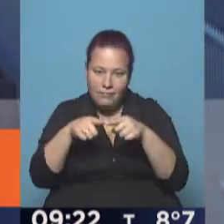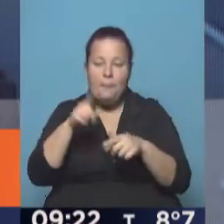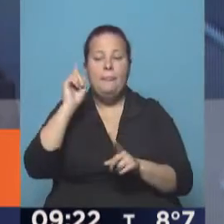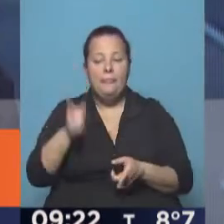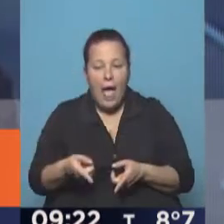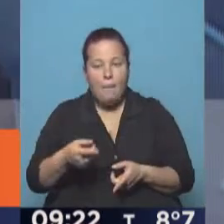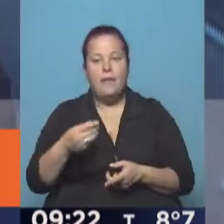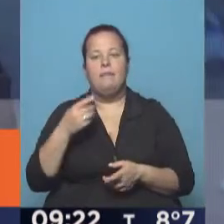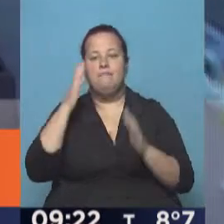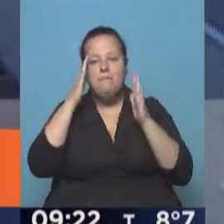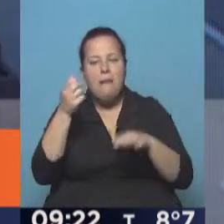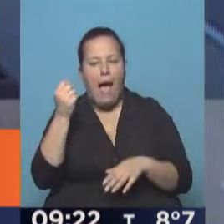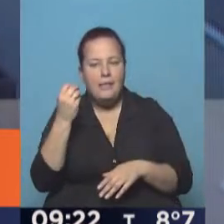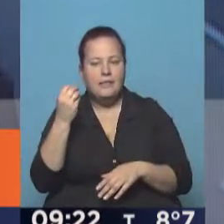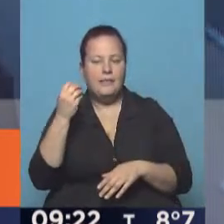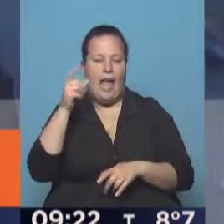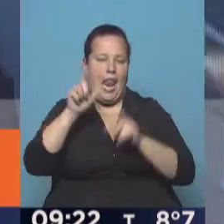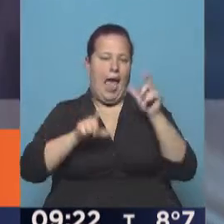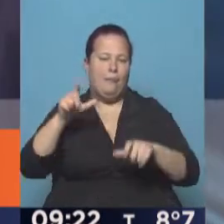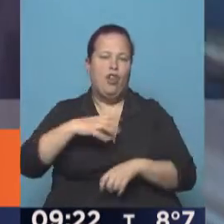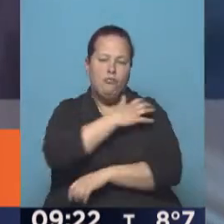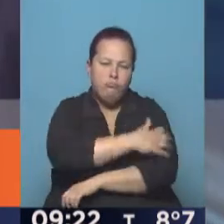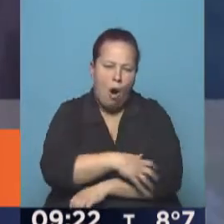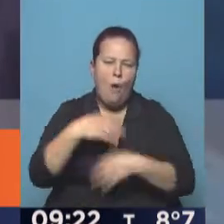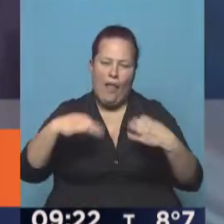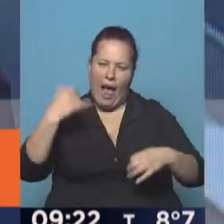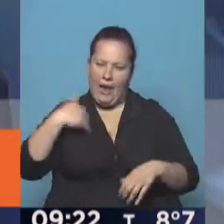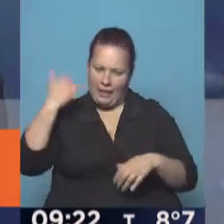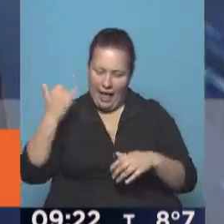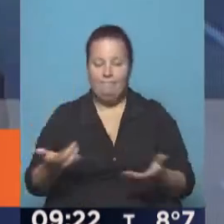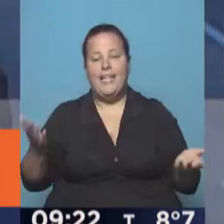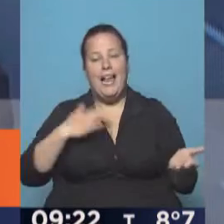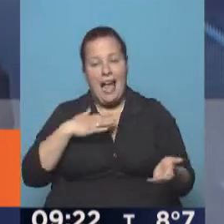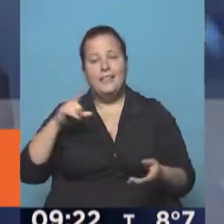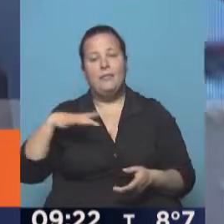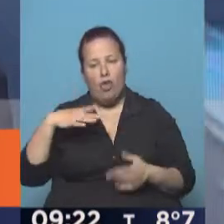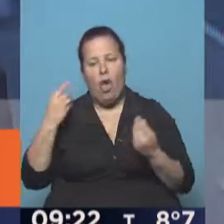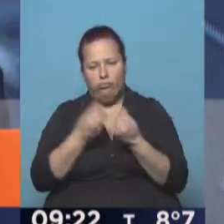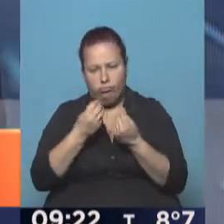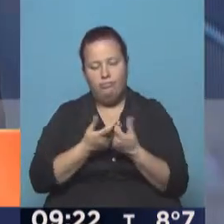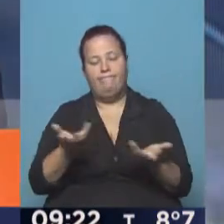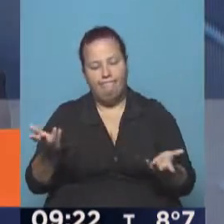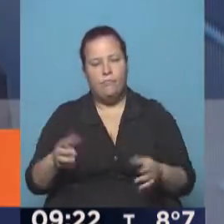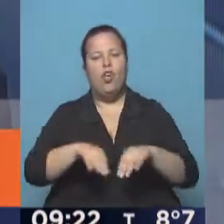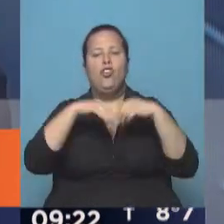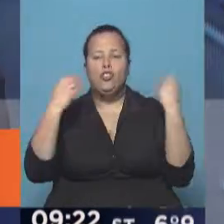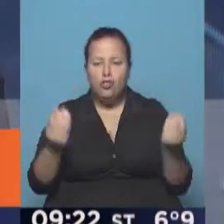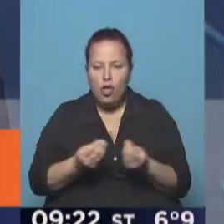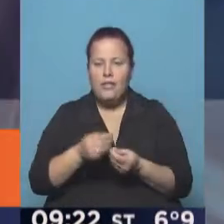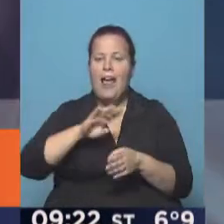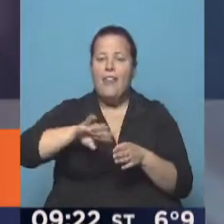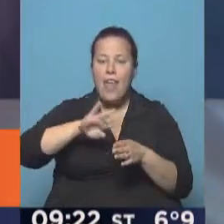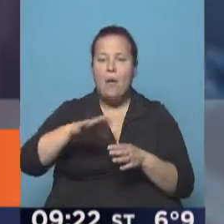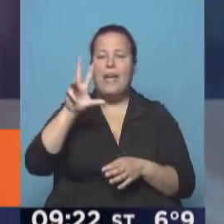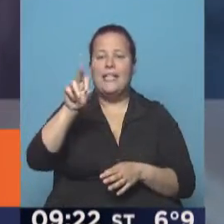todo para poner el foco en las poblaciones más vulnerables que tiene la Argentina, que lamentablemente todavía tiene muchas. ¿Seguro? De un total, doctor, de una deuda que